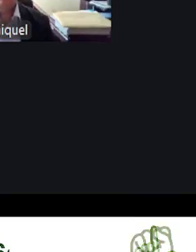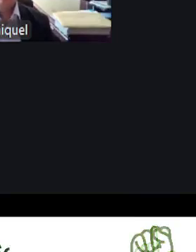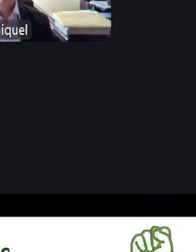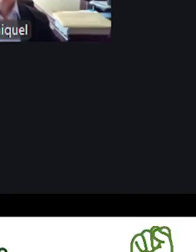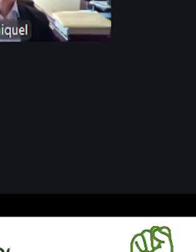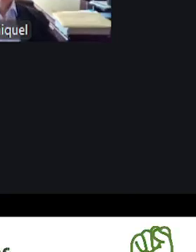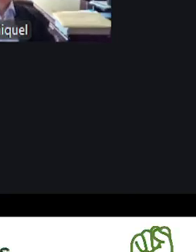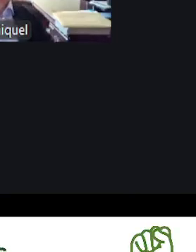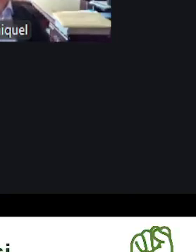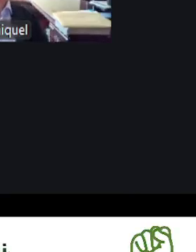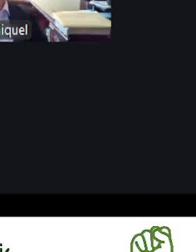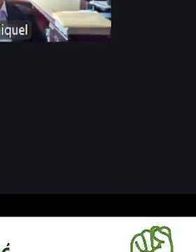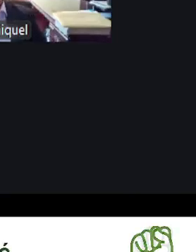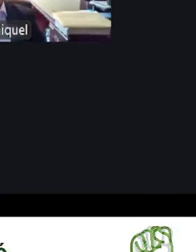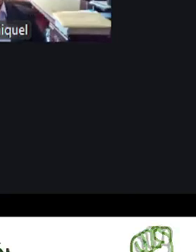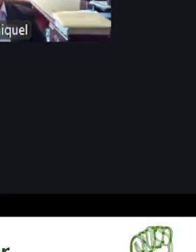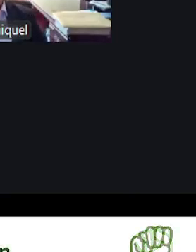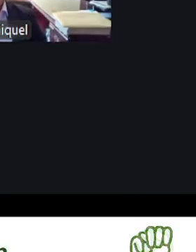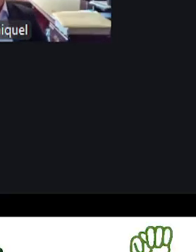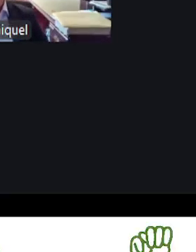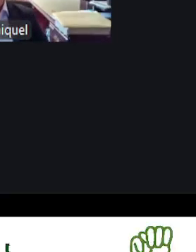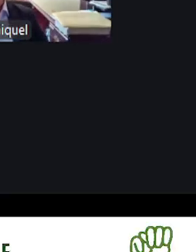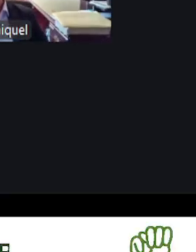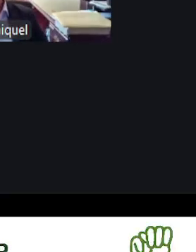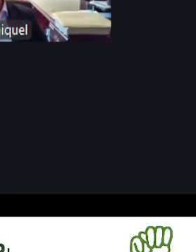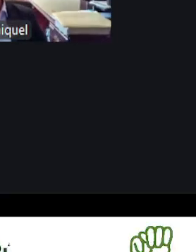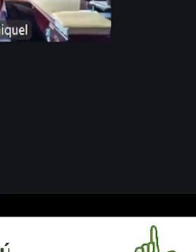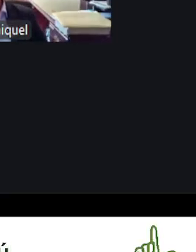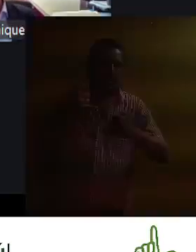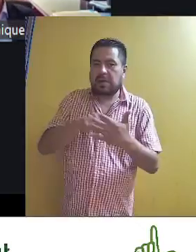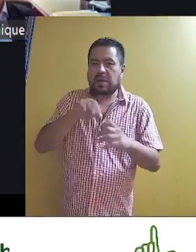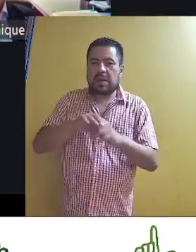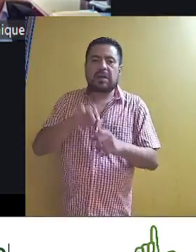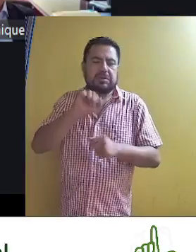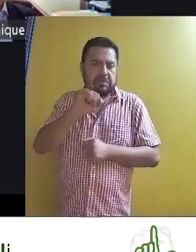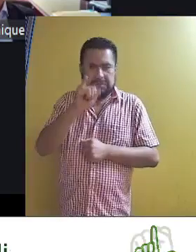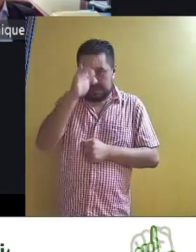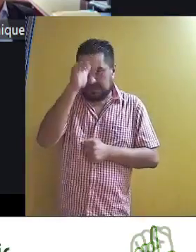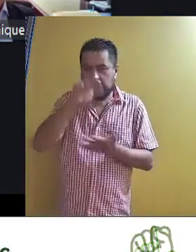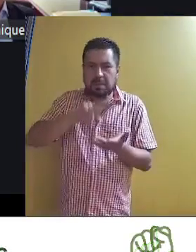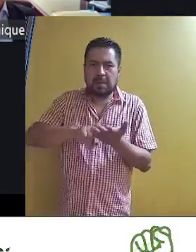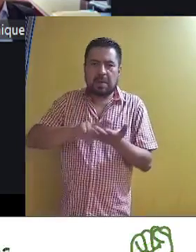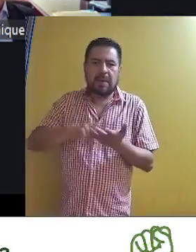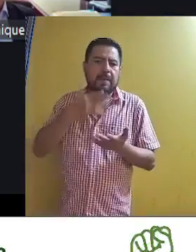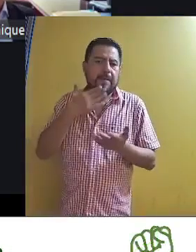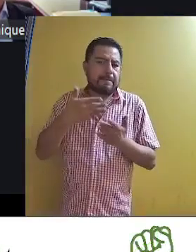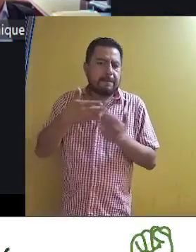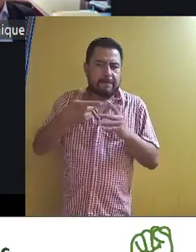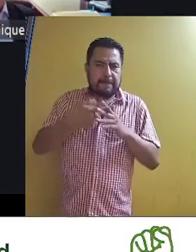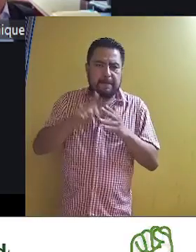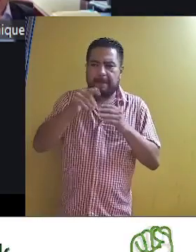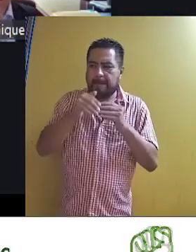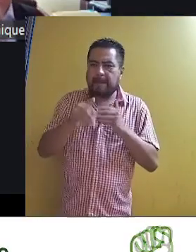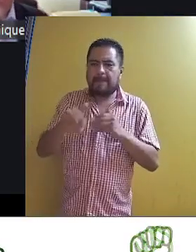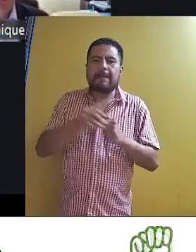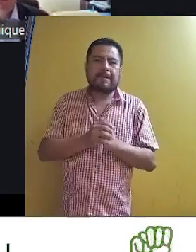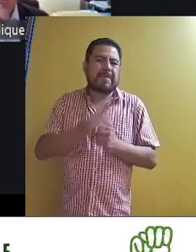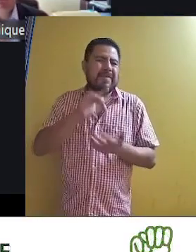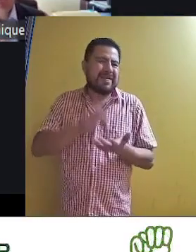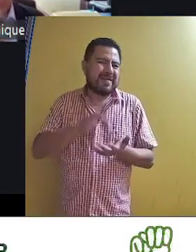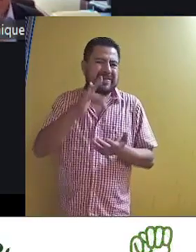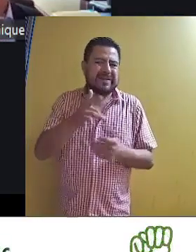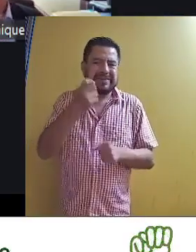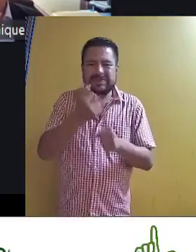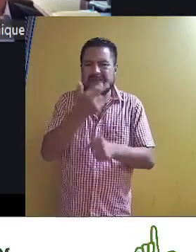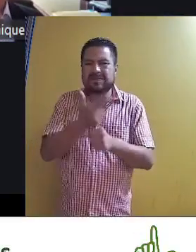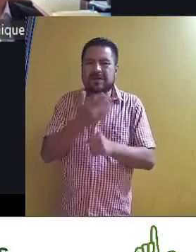11, párrafo primero de la Ley Orgánica de ese tribunal, existe quórum legal para sesionar válidamente. Gracias, secretario